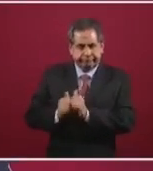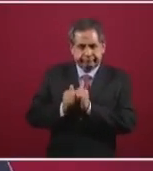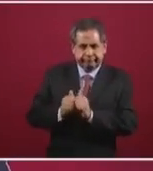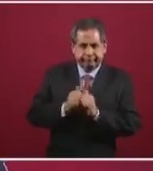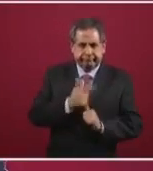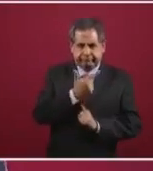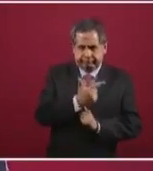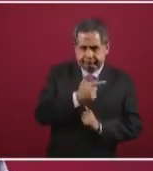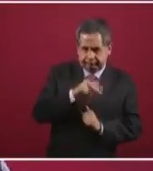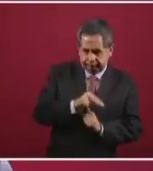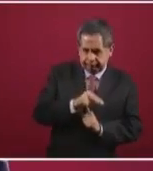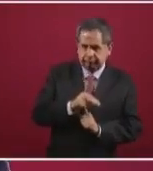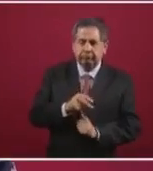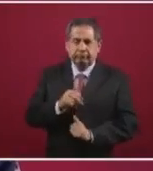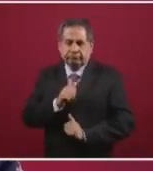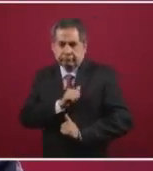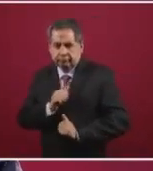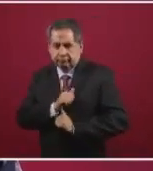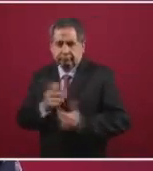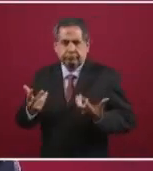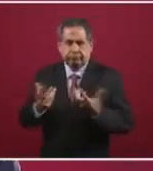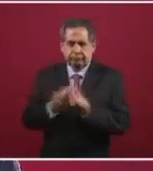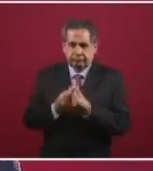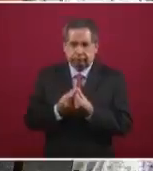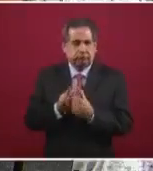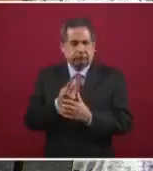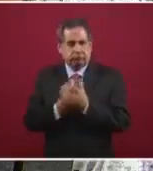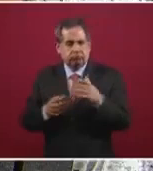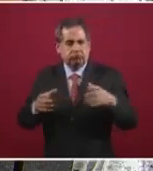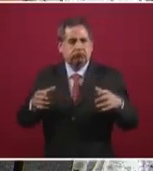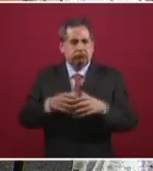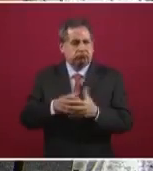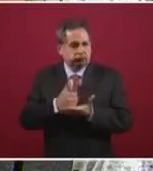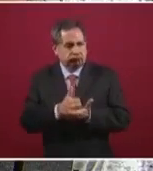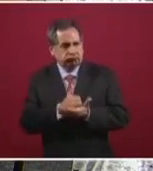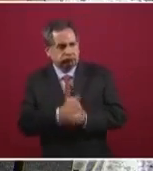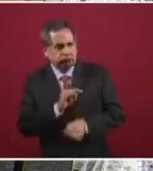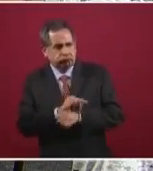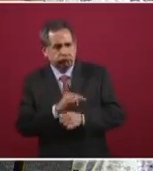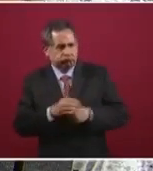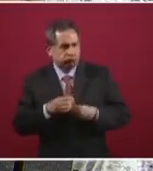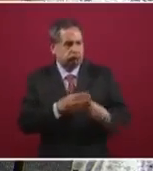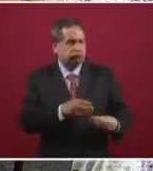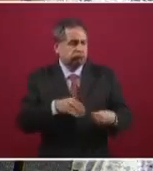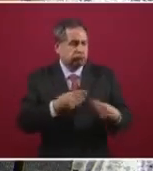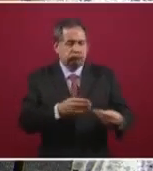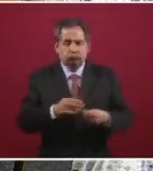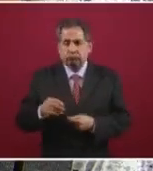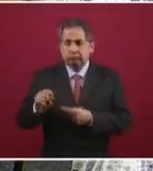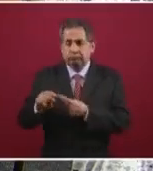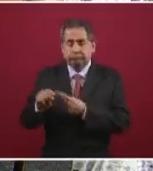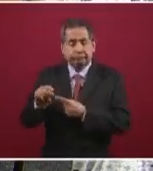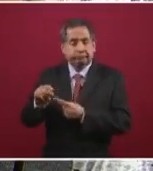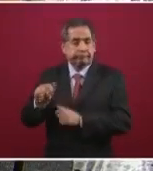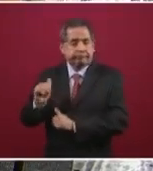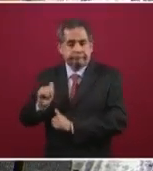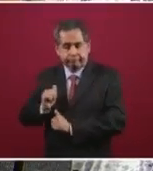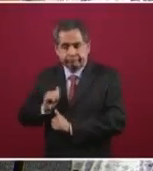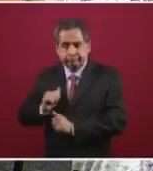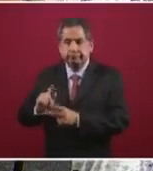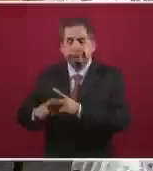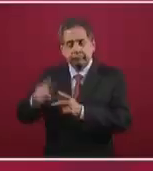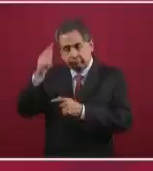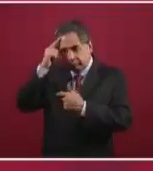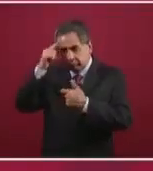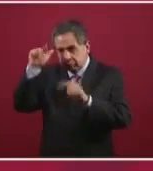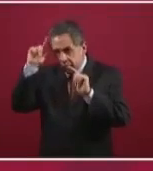acompañándola en su fortalecimiento, la Secretaría de la Defensa y la Secretaría de Marina.